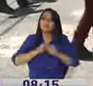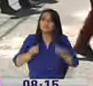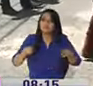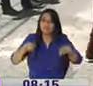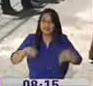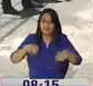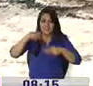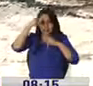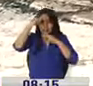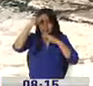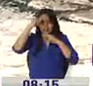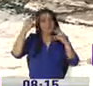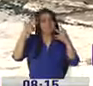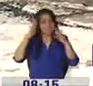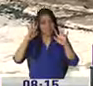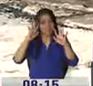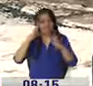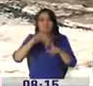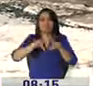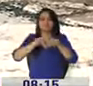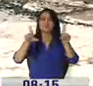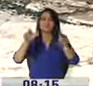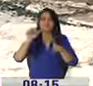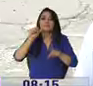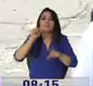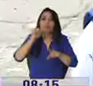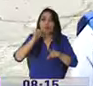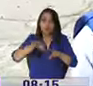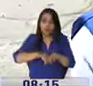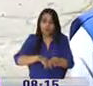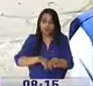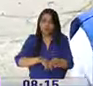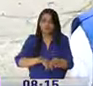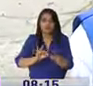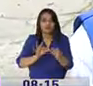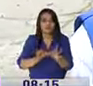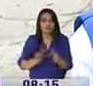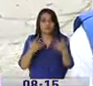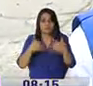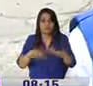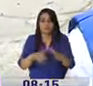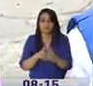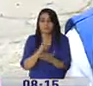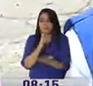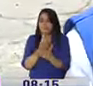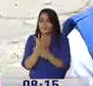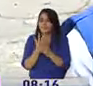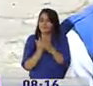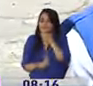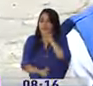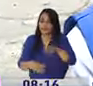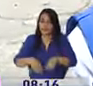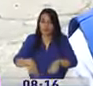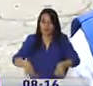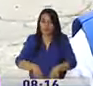nuestro reportaje, la empresa de agua potable arregló el daño en la tubería. Se realizó la reparación, que fue una falla entre el colector